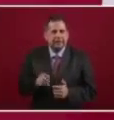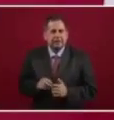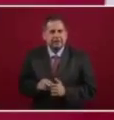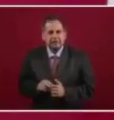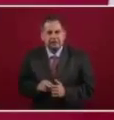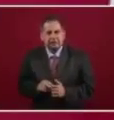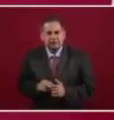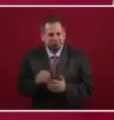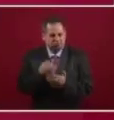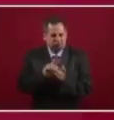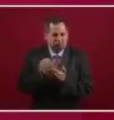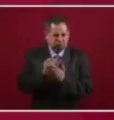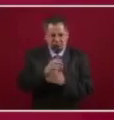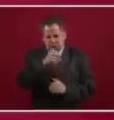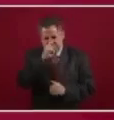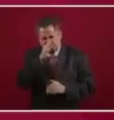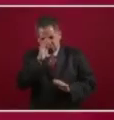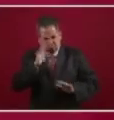lo que prevalecía.